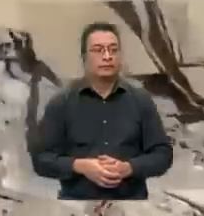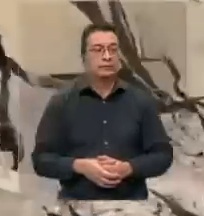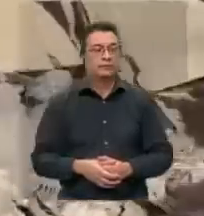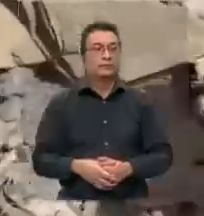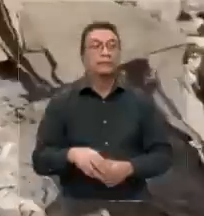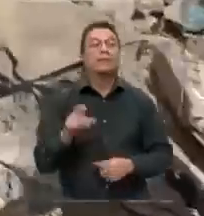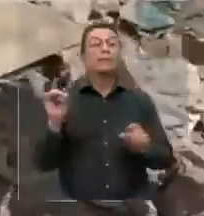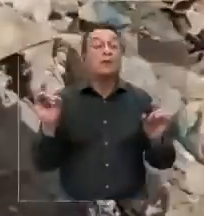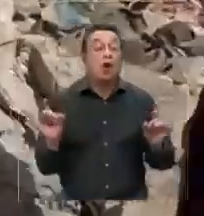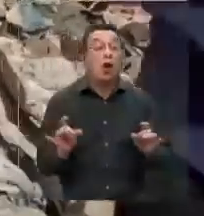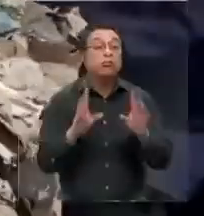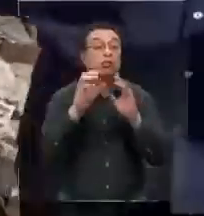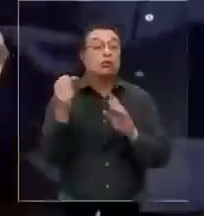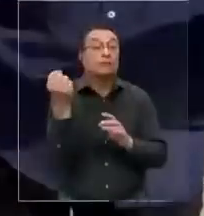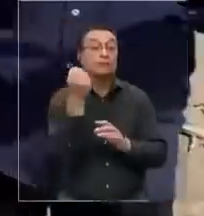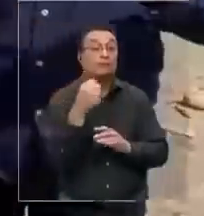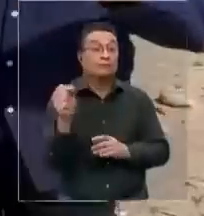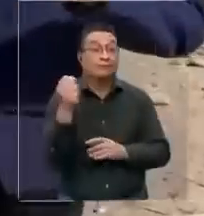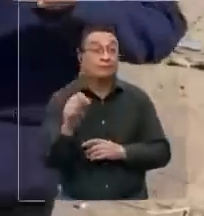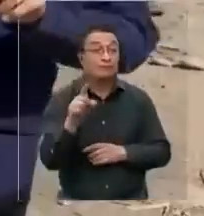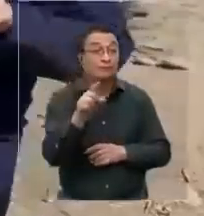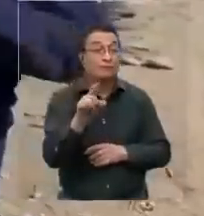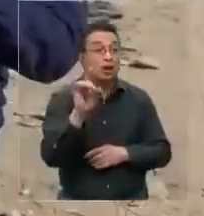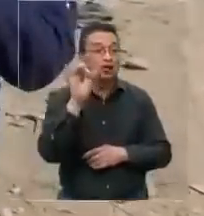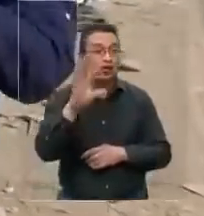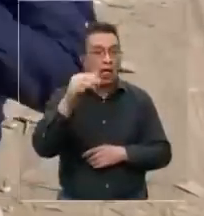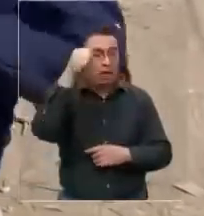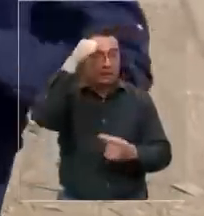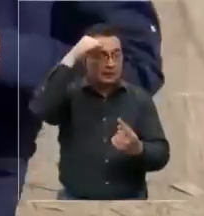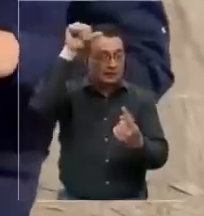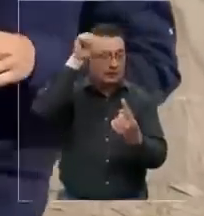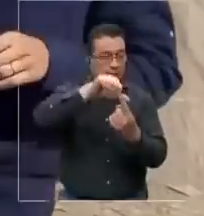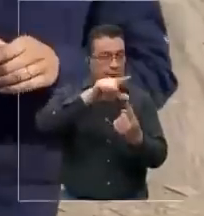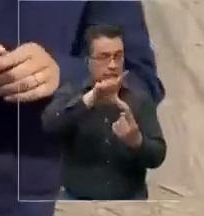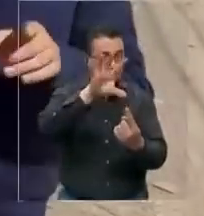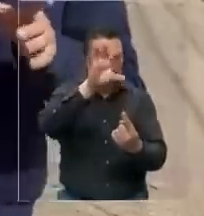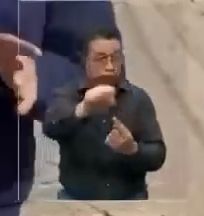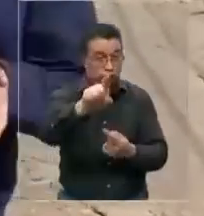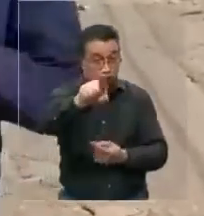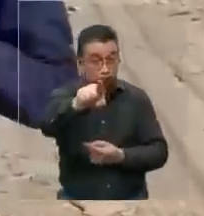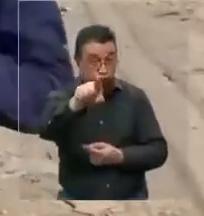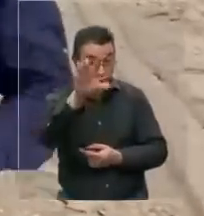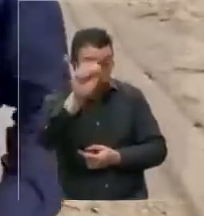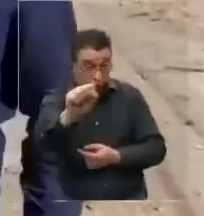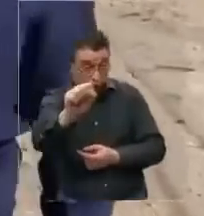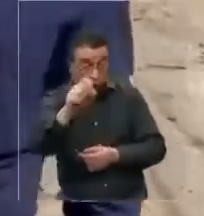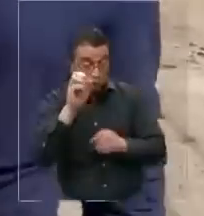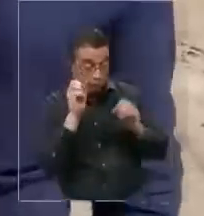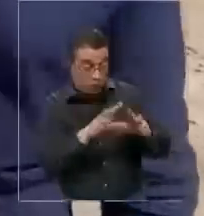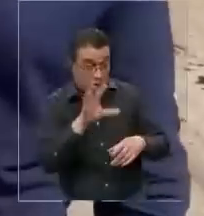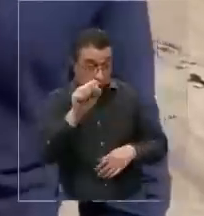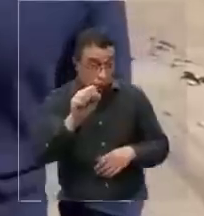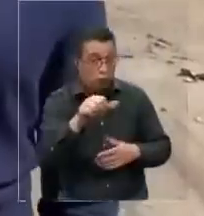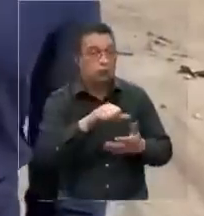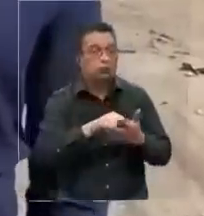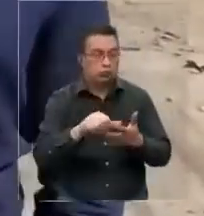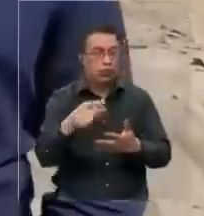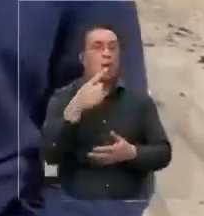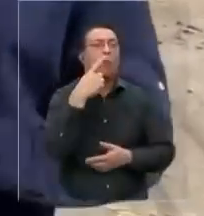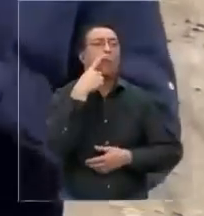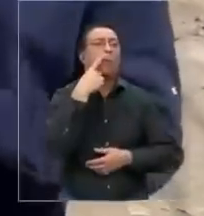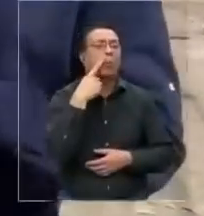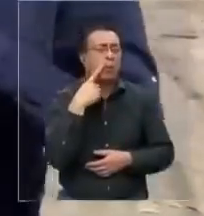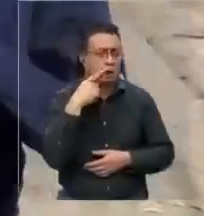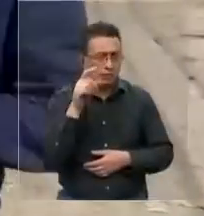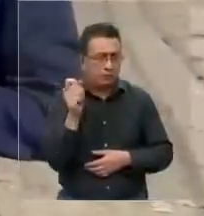En el caso de los infractores, no es solamente una sanción si usted es descubierto botando basura. Vamos a hacer el